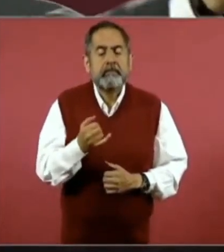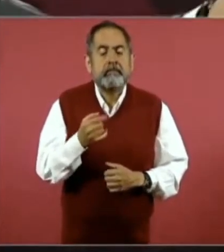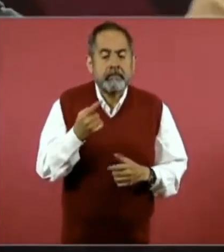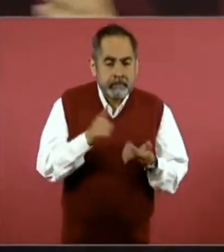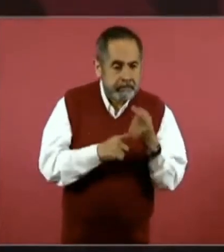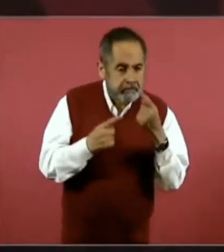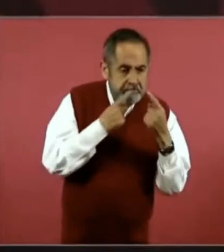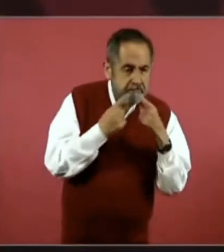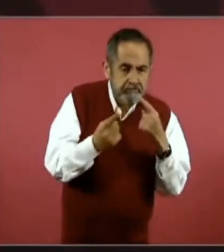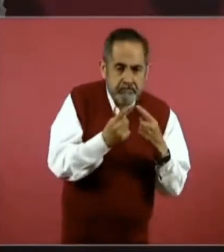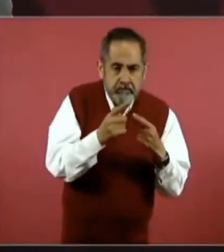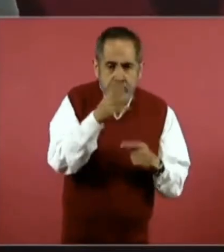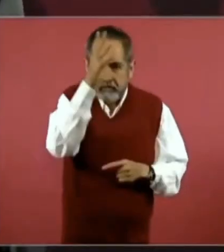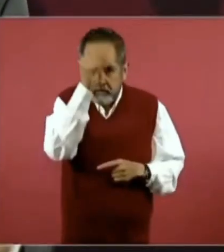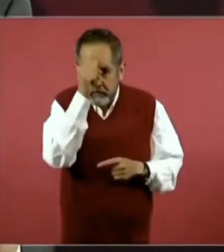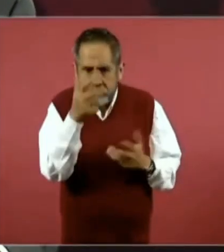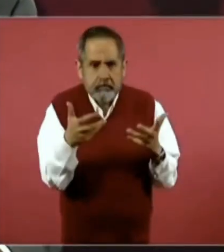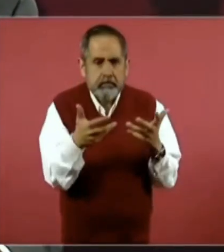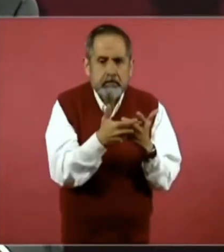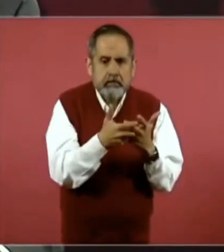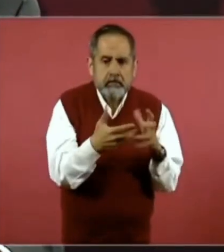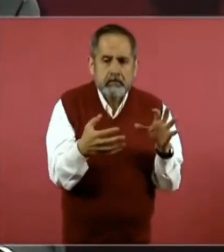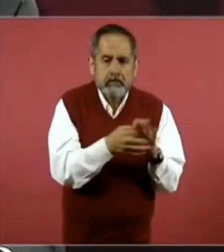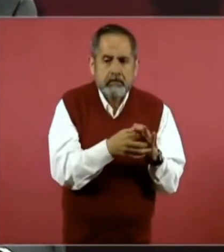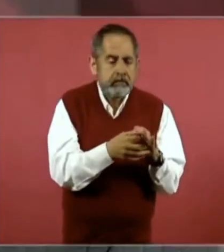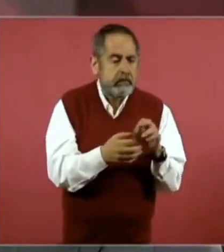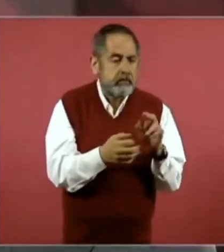logran acuerdos.